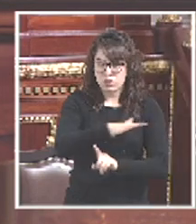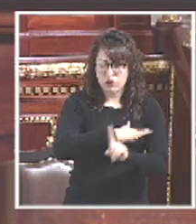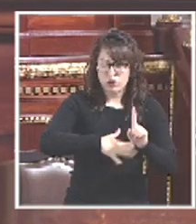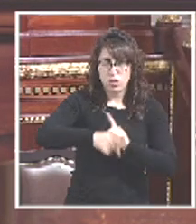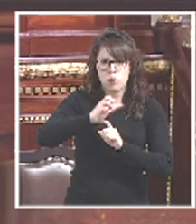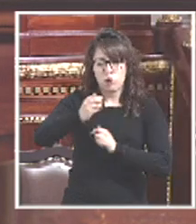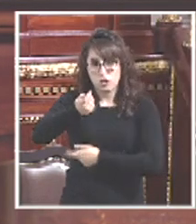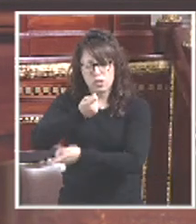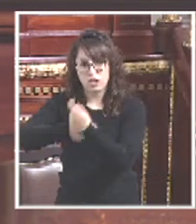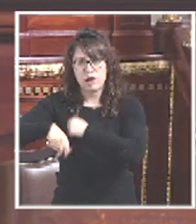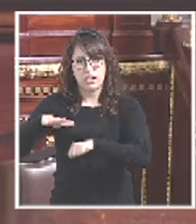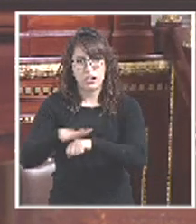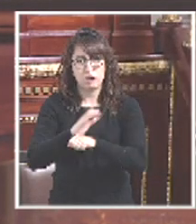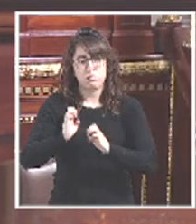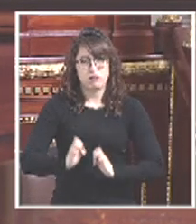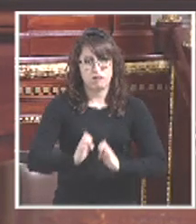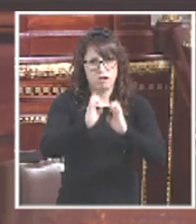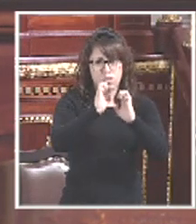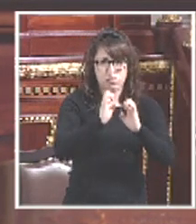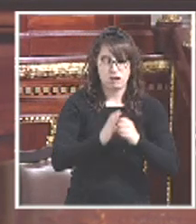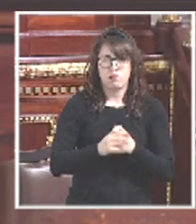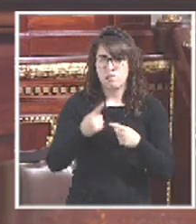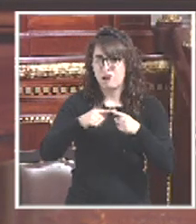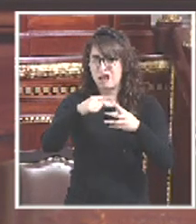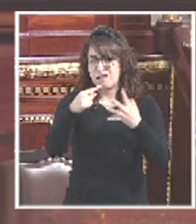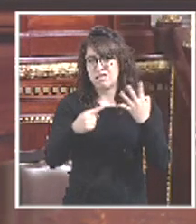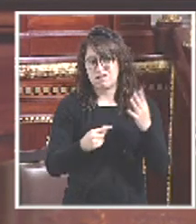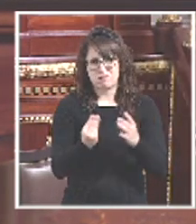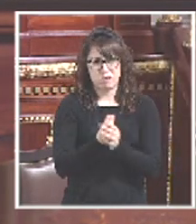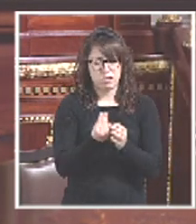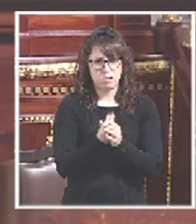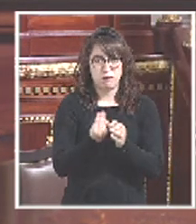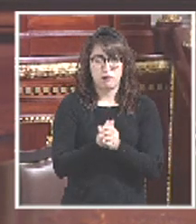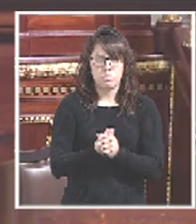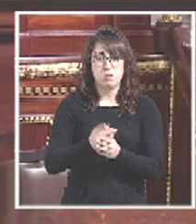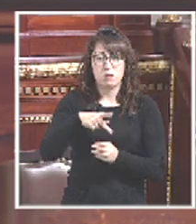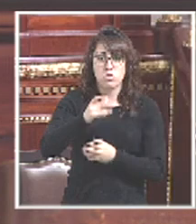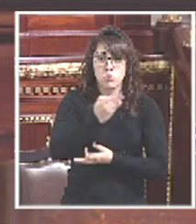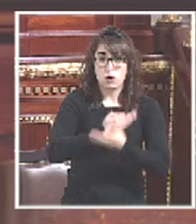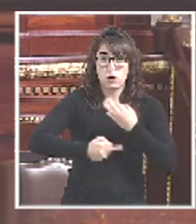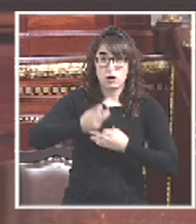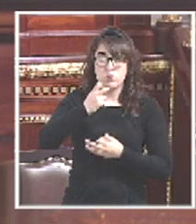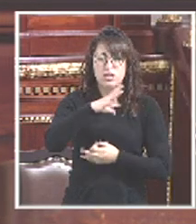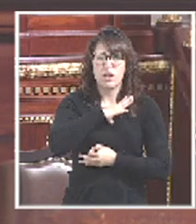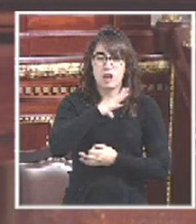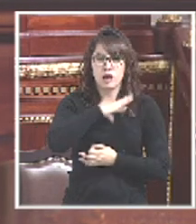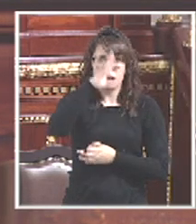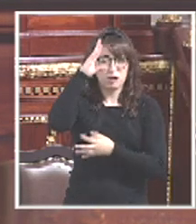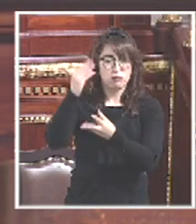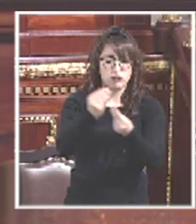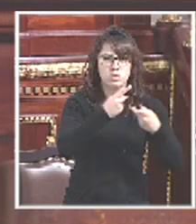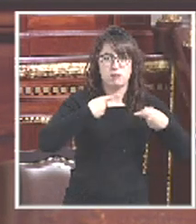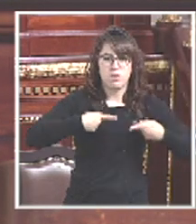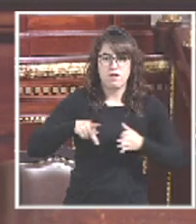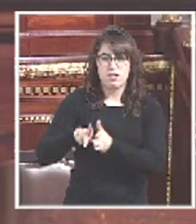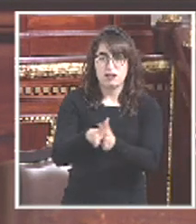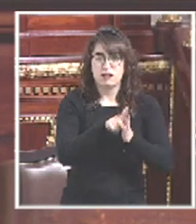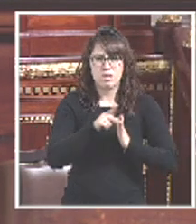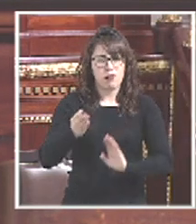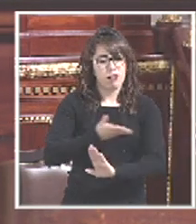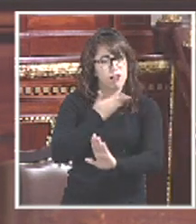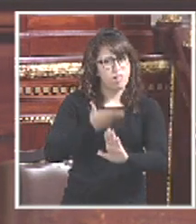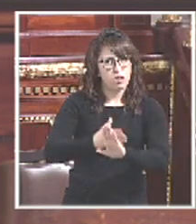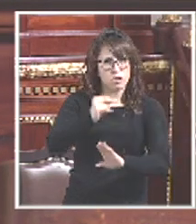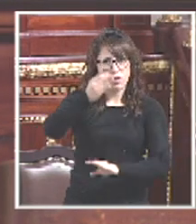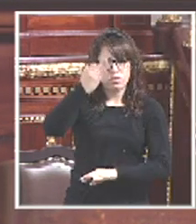de potencialidades, etc. Lo cual ha traído consigo múltiples manifestaciones de la comunidad en contra de estas